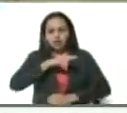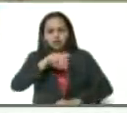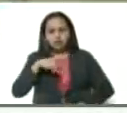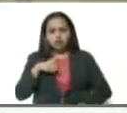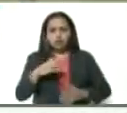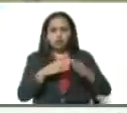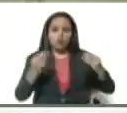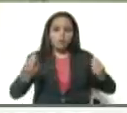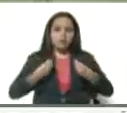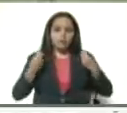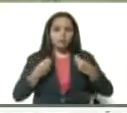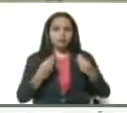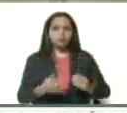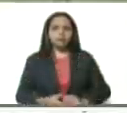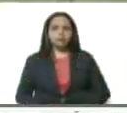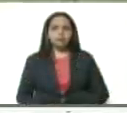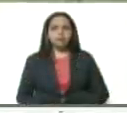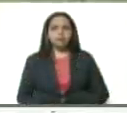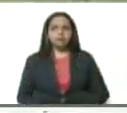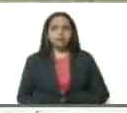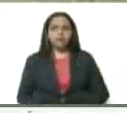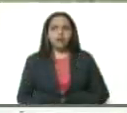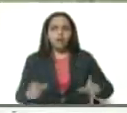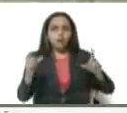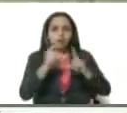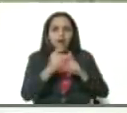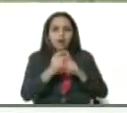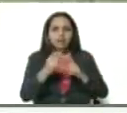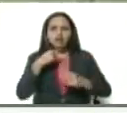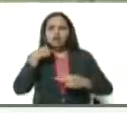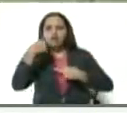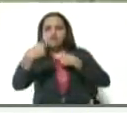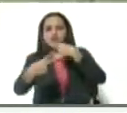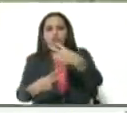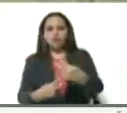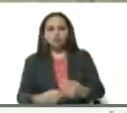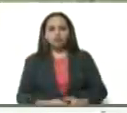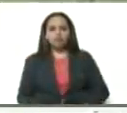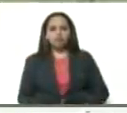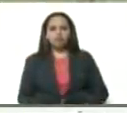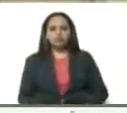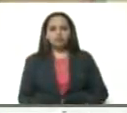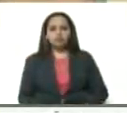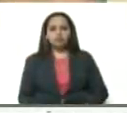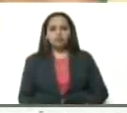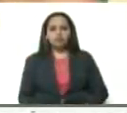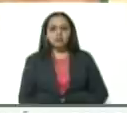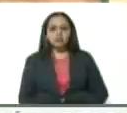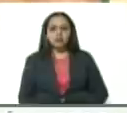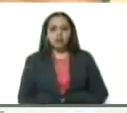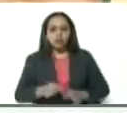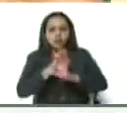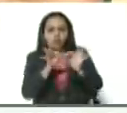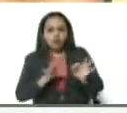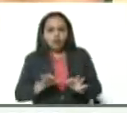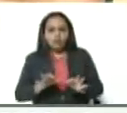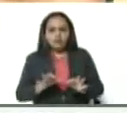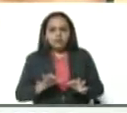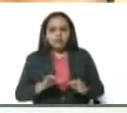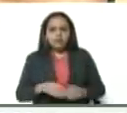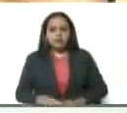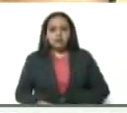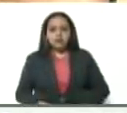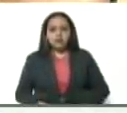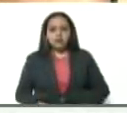entre nosotros. Con su palabra, con su voz, con su actuación. Gran actor